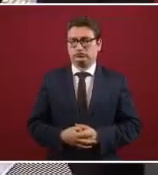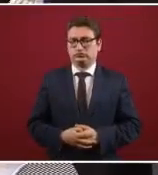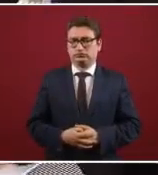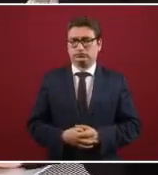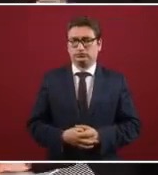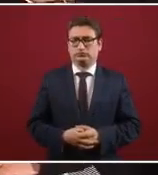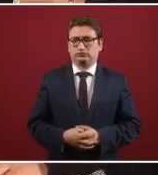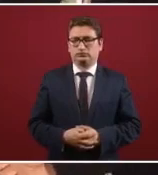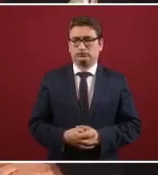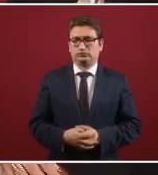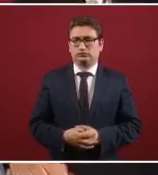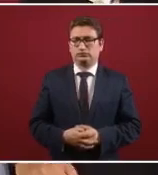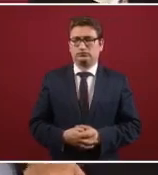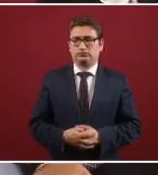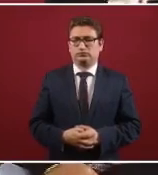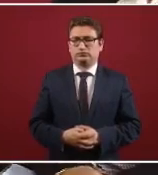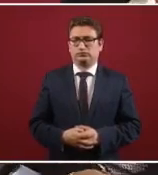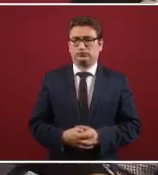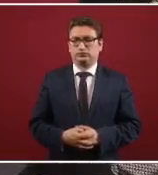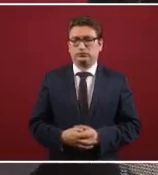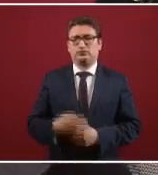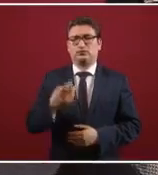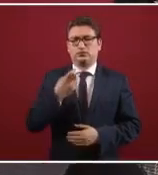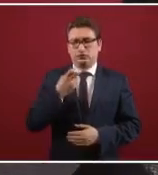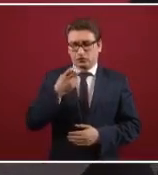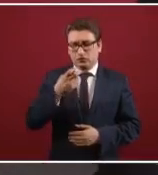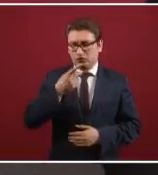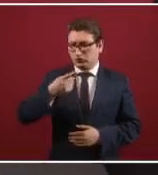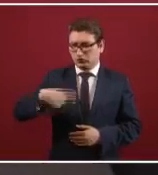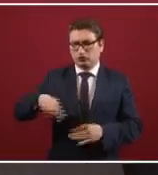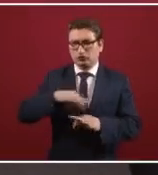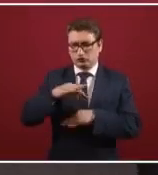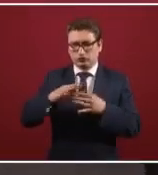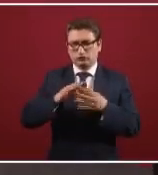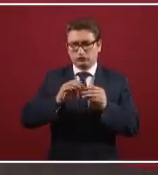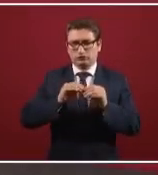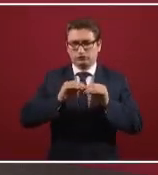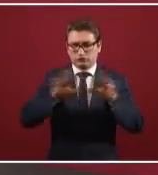eso tiene que quedar muy claro entonces